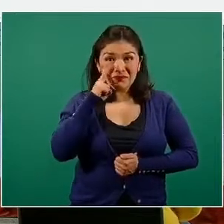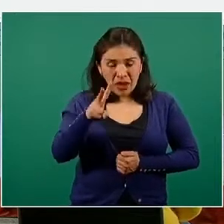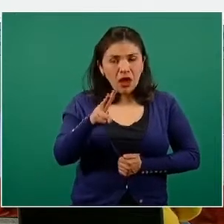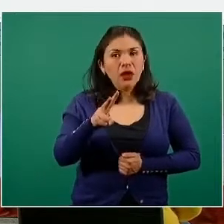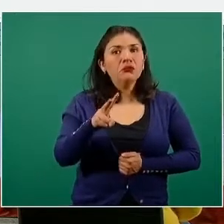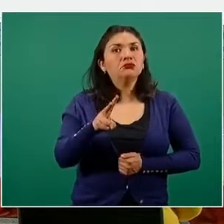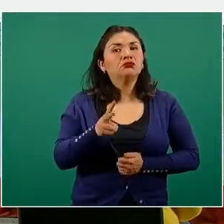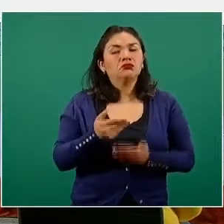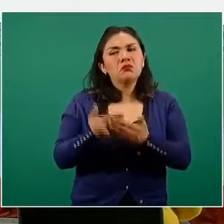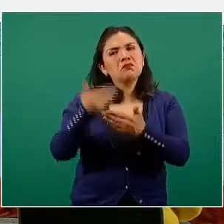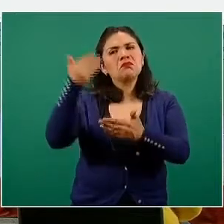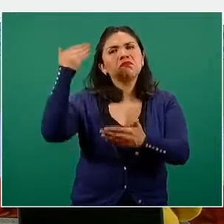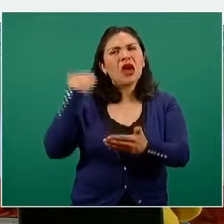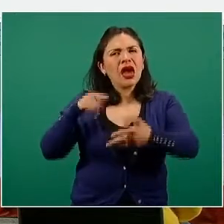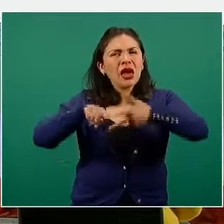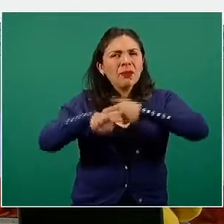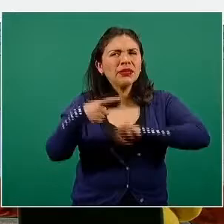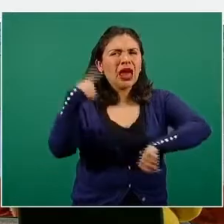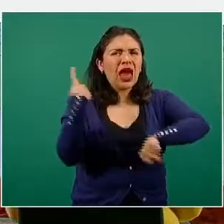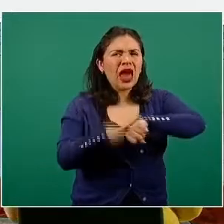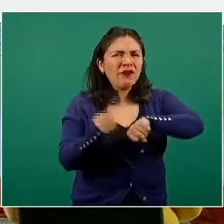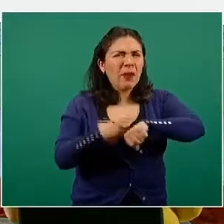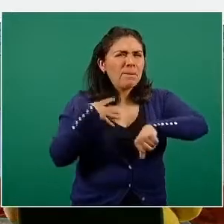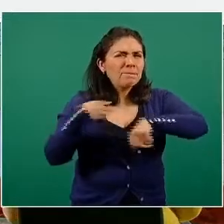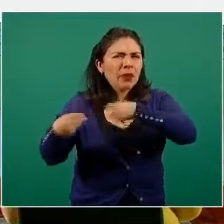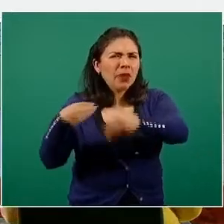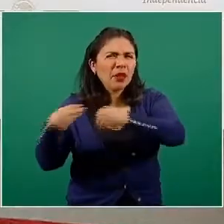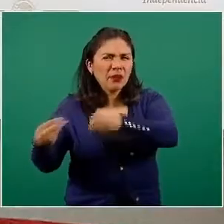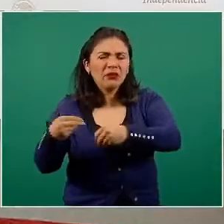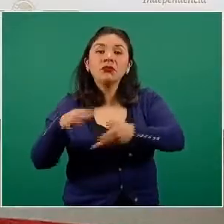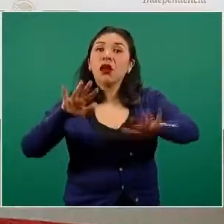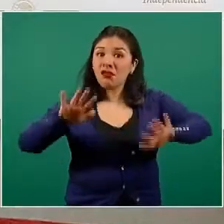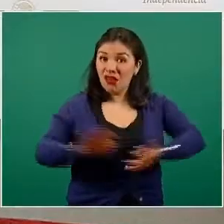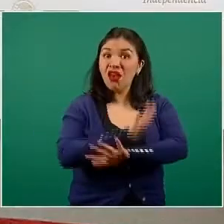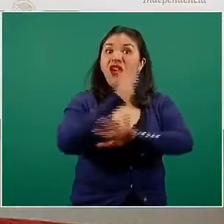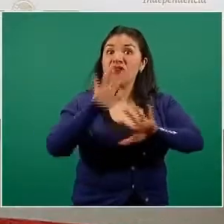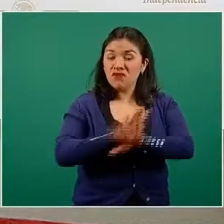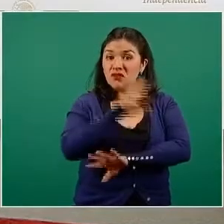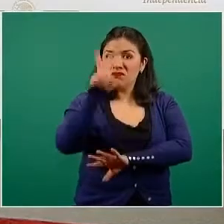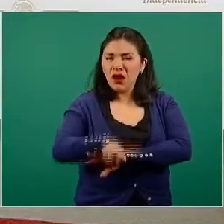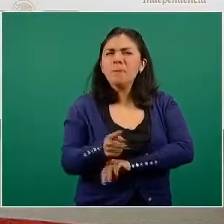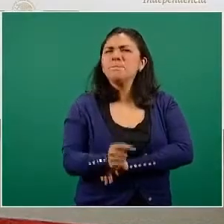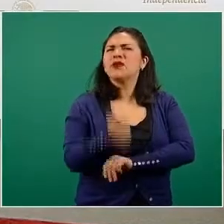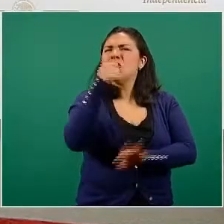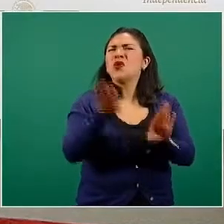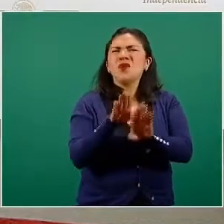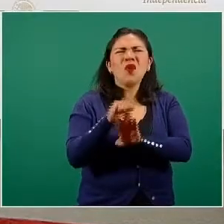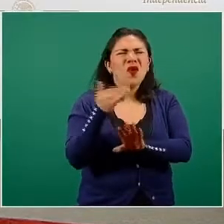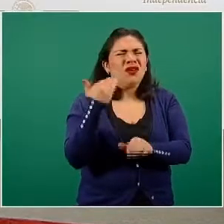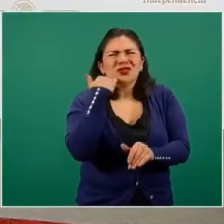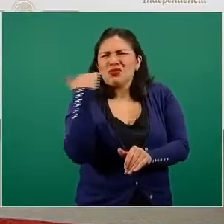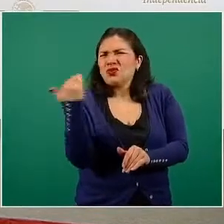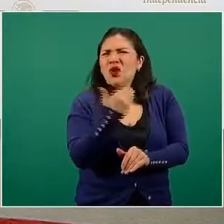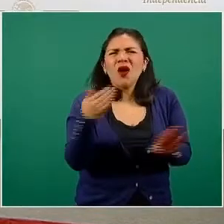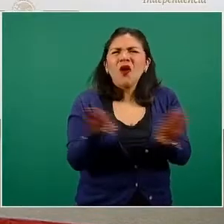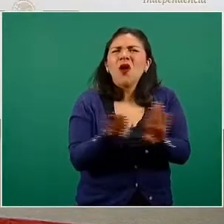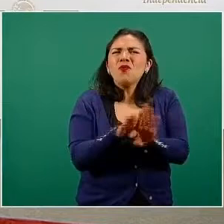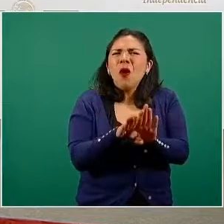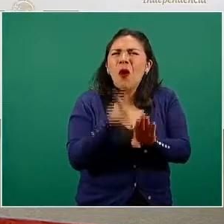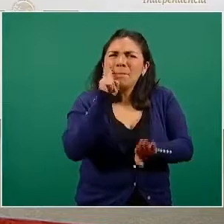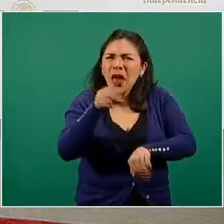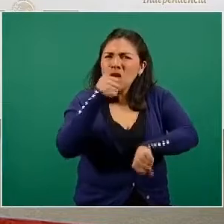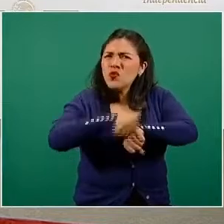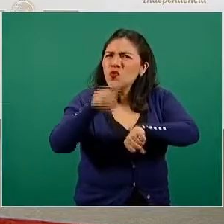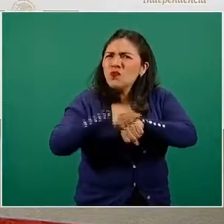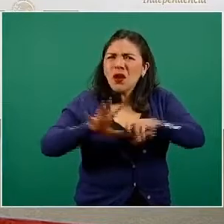largo de la epidemia. Tal vez al principio era bastante inestable porque había pocos números, los denominadores no